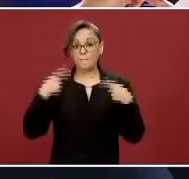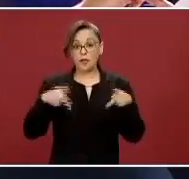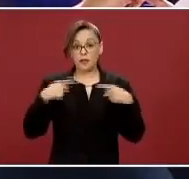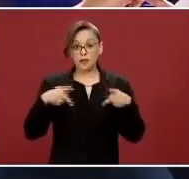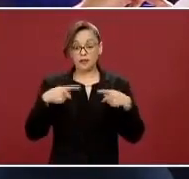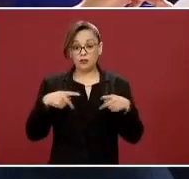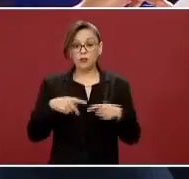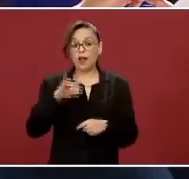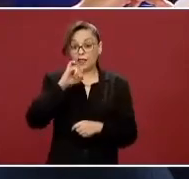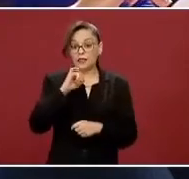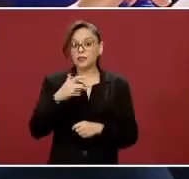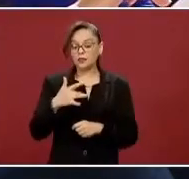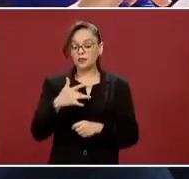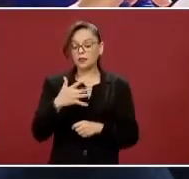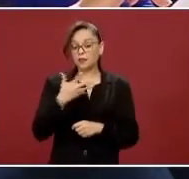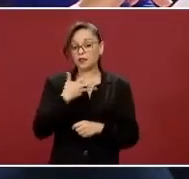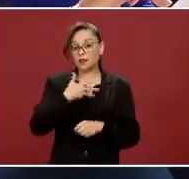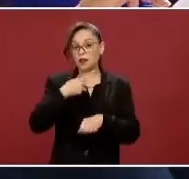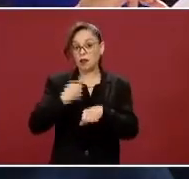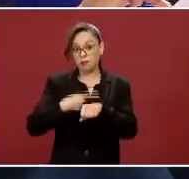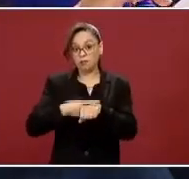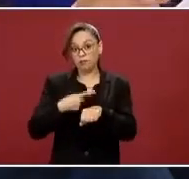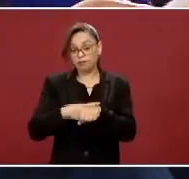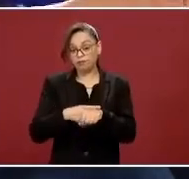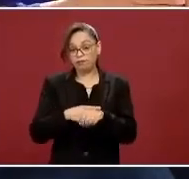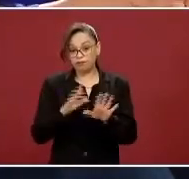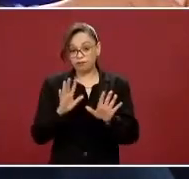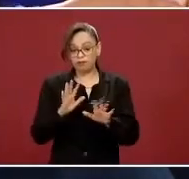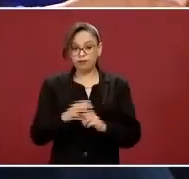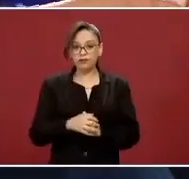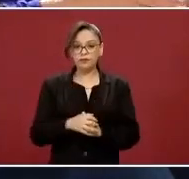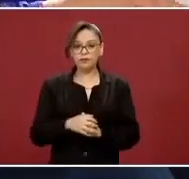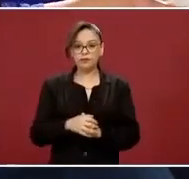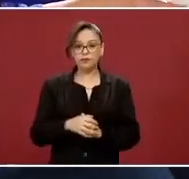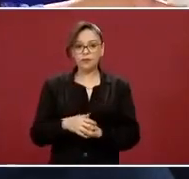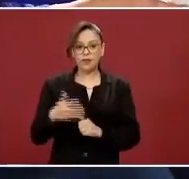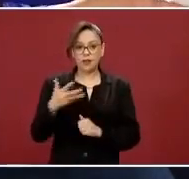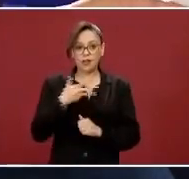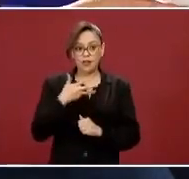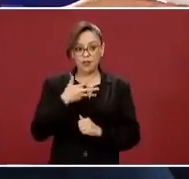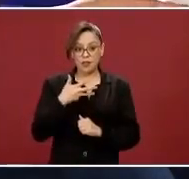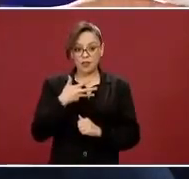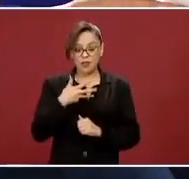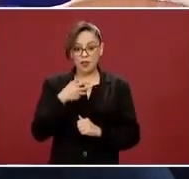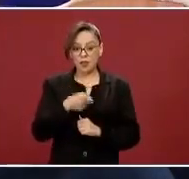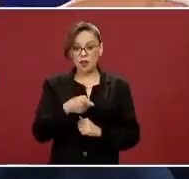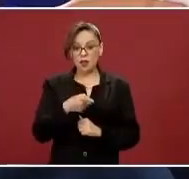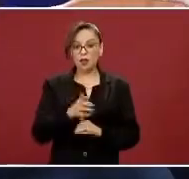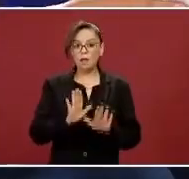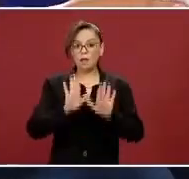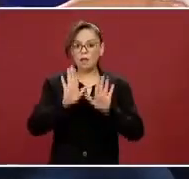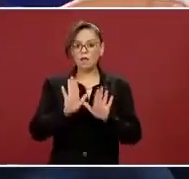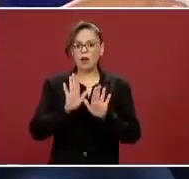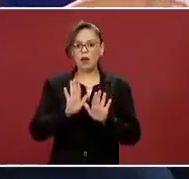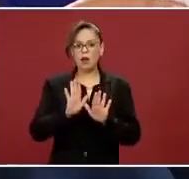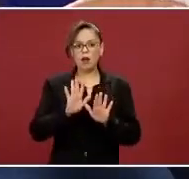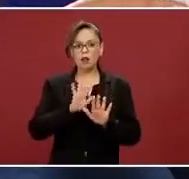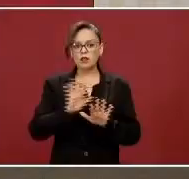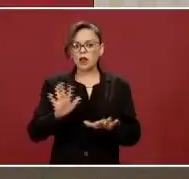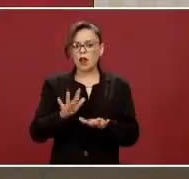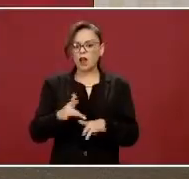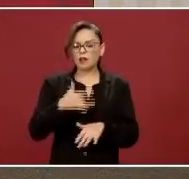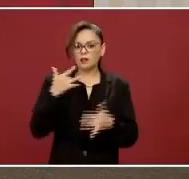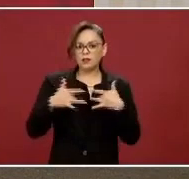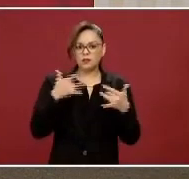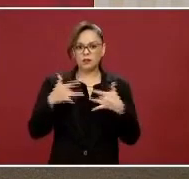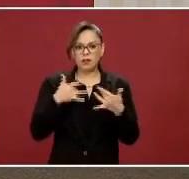eventualmente portadoras del virus, enfermas o no, adquieran inmunidad frente a este virus y ya. Muchas gracias,